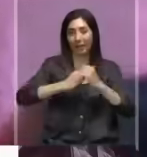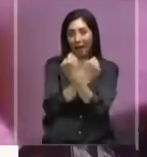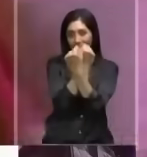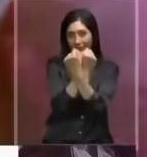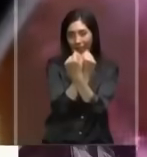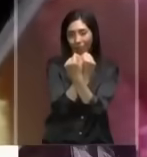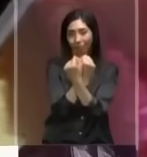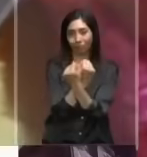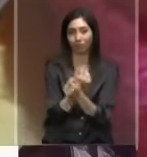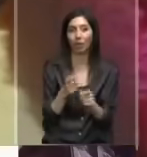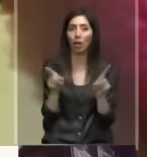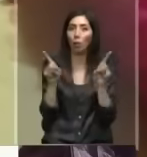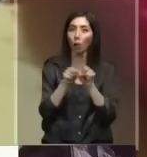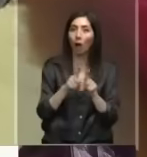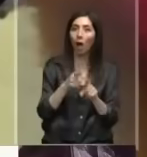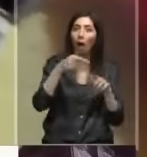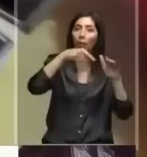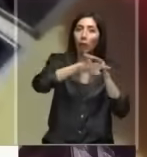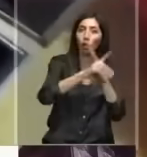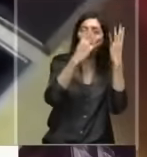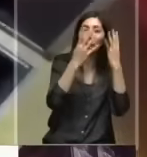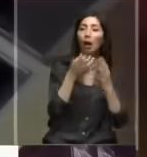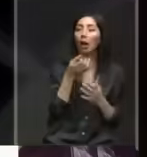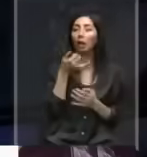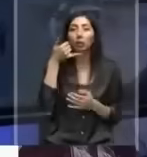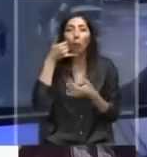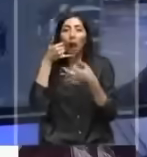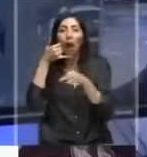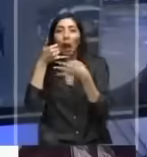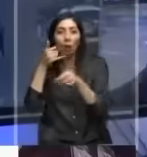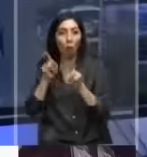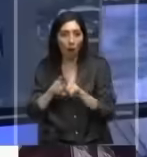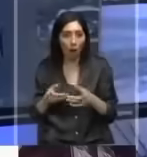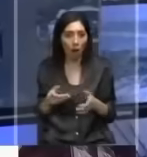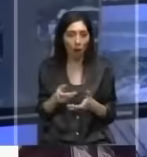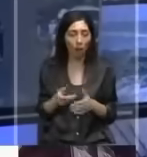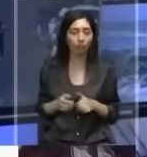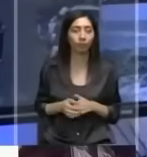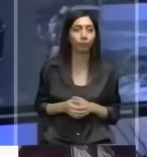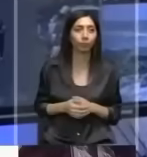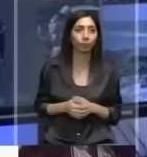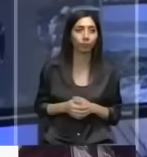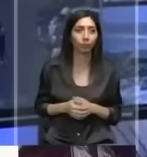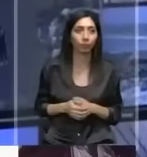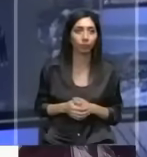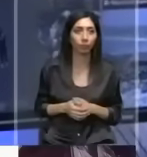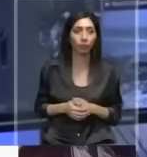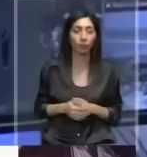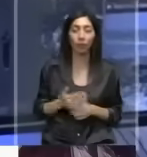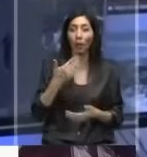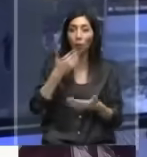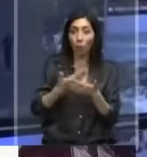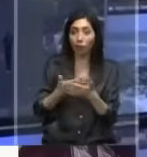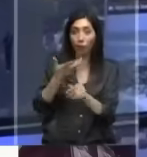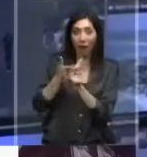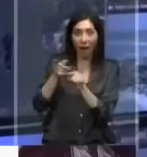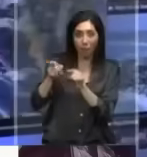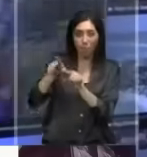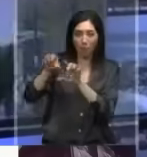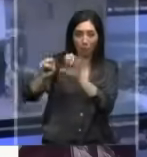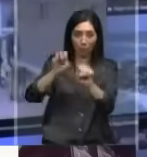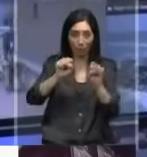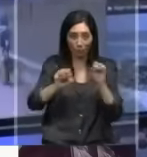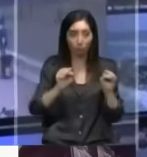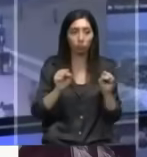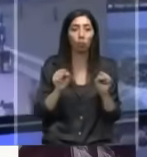seguía dando instrucciones privado de libertad. Cada vez que existen este tipo de operativos, y se pueden